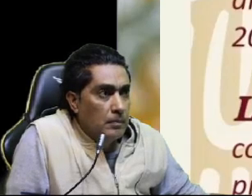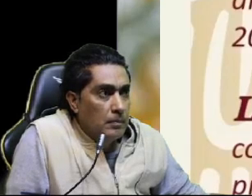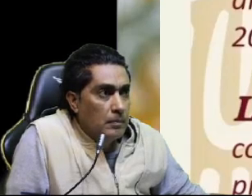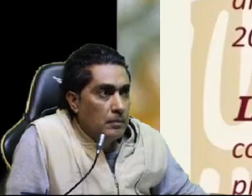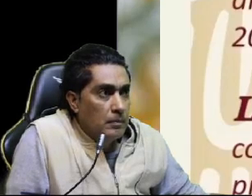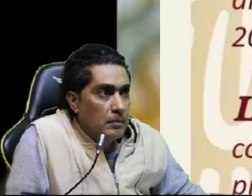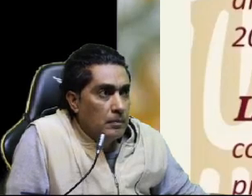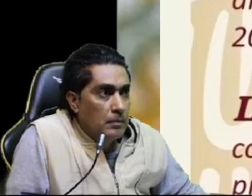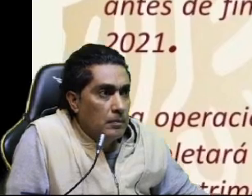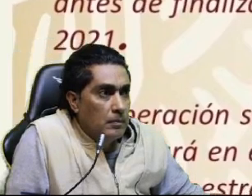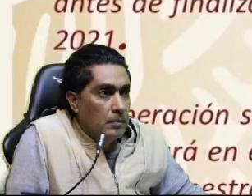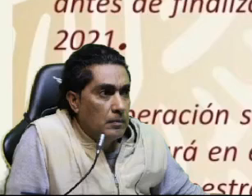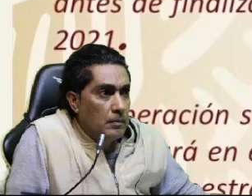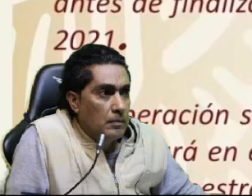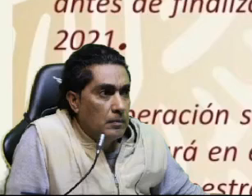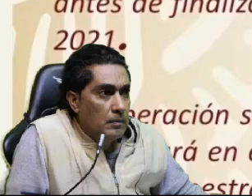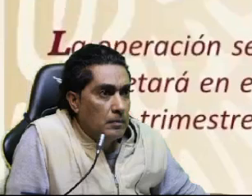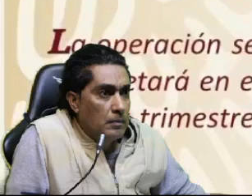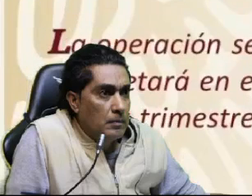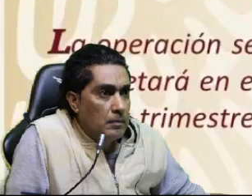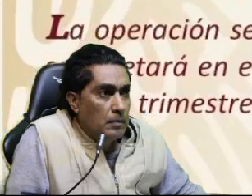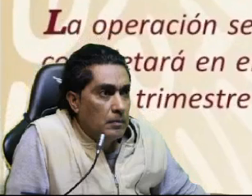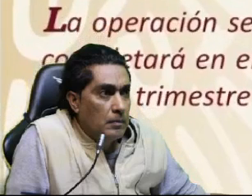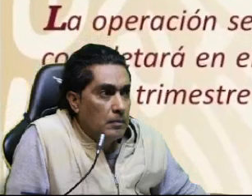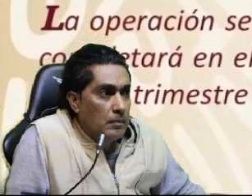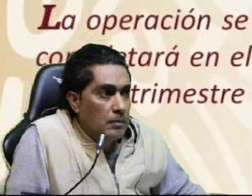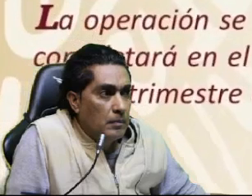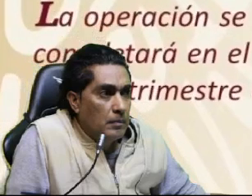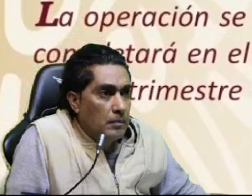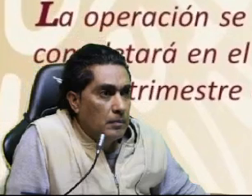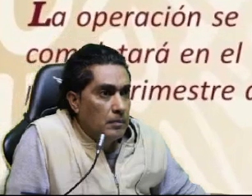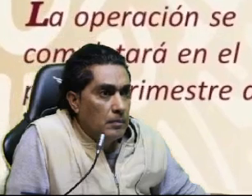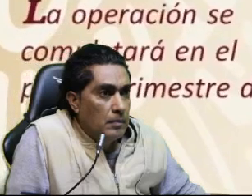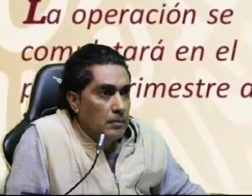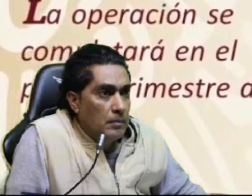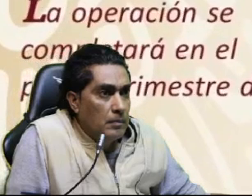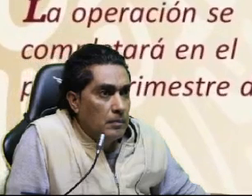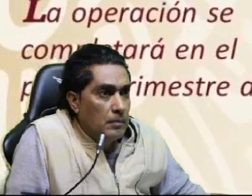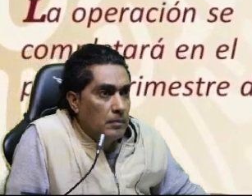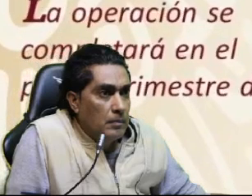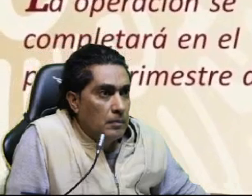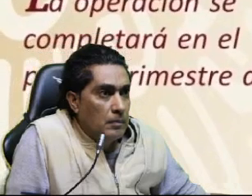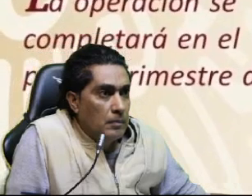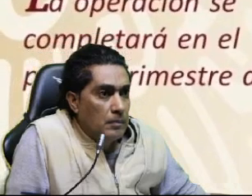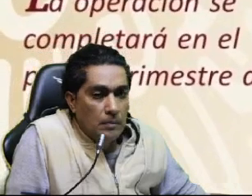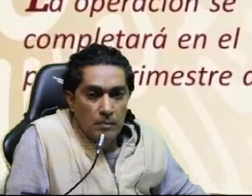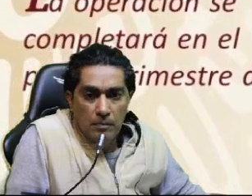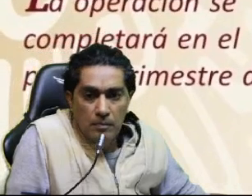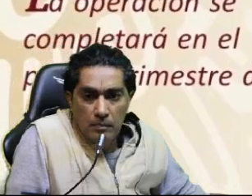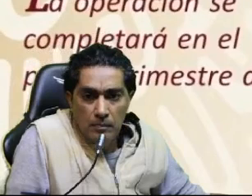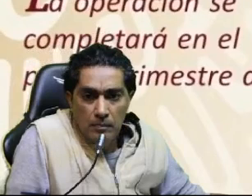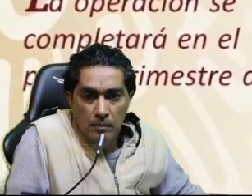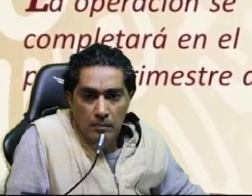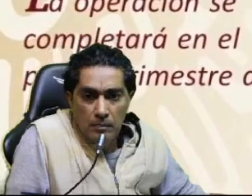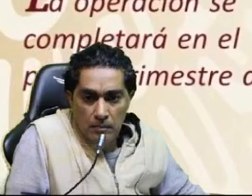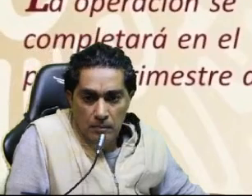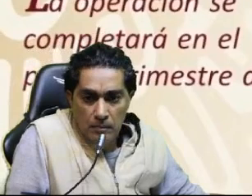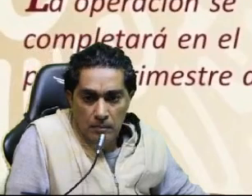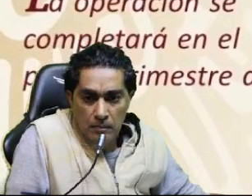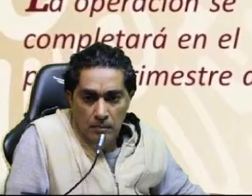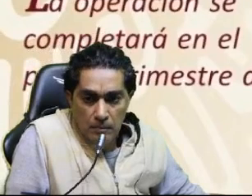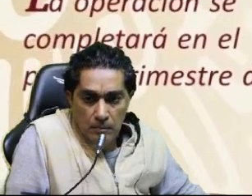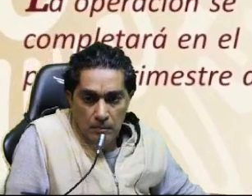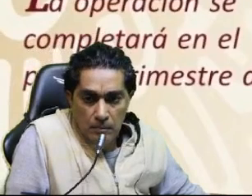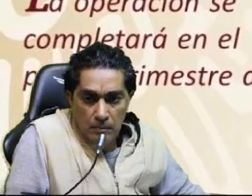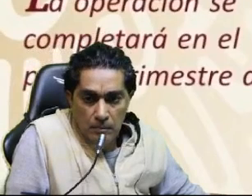vacuna y su seguridad, pero también establecen las condiciones de uso en todo el mundo.